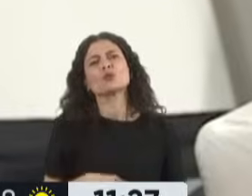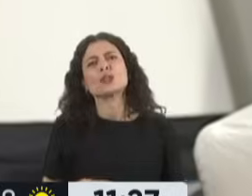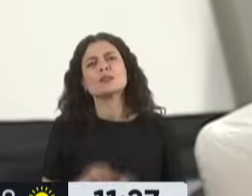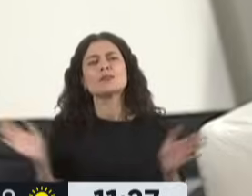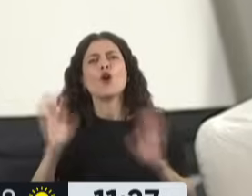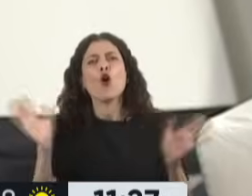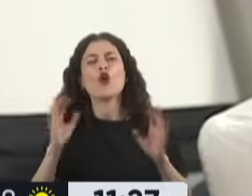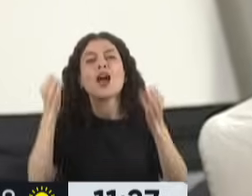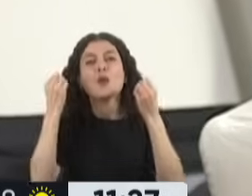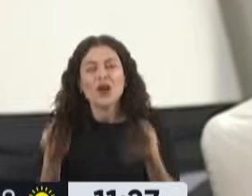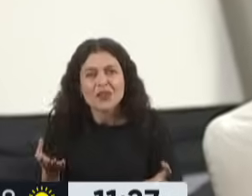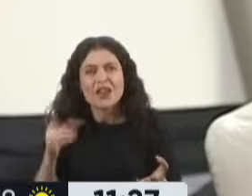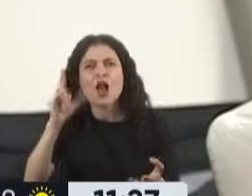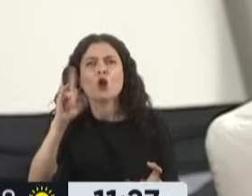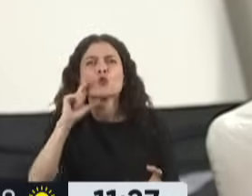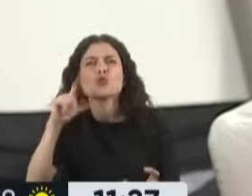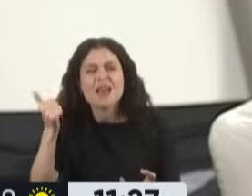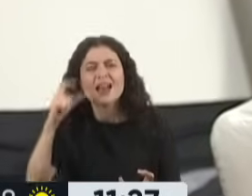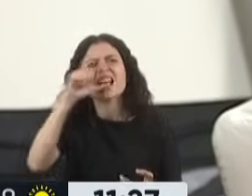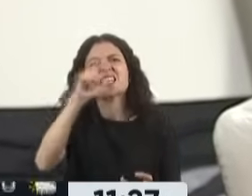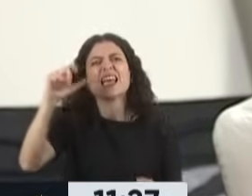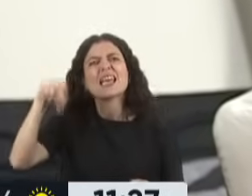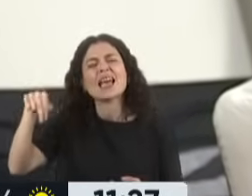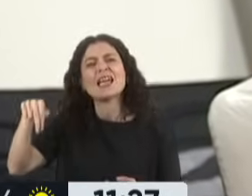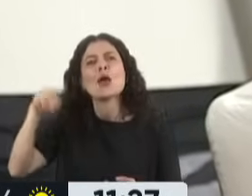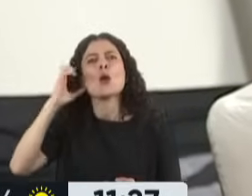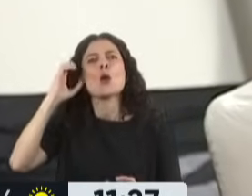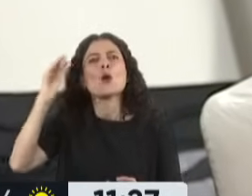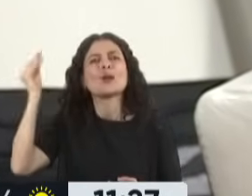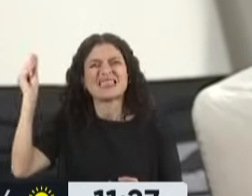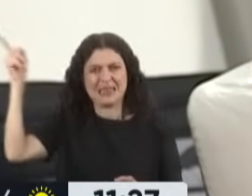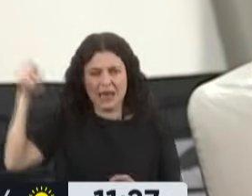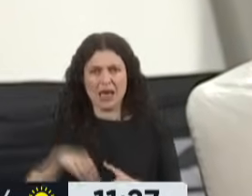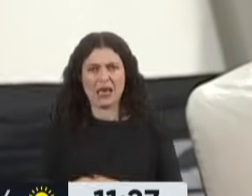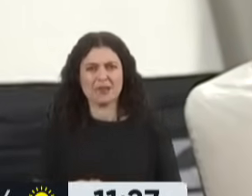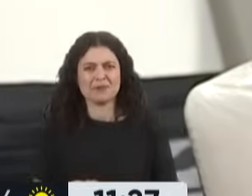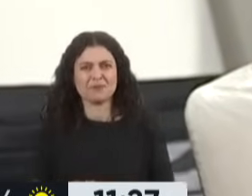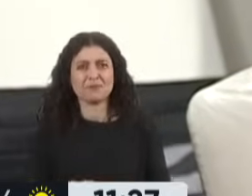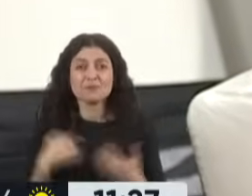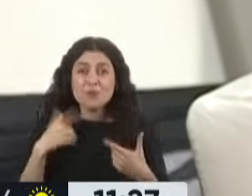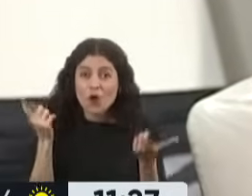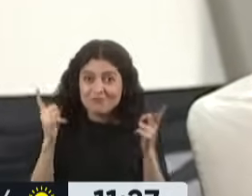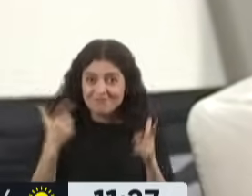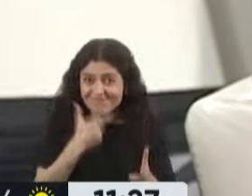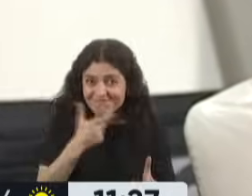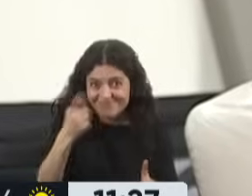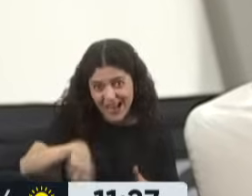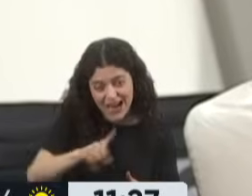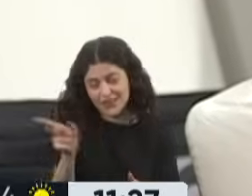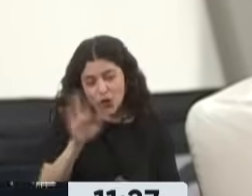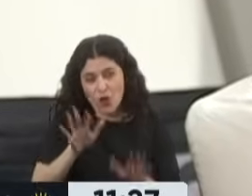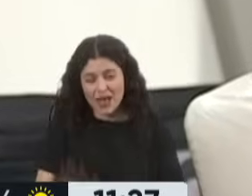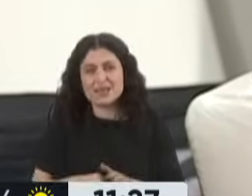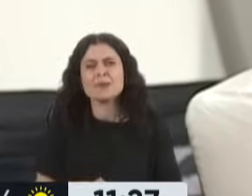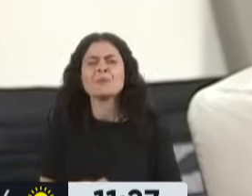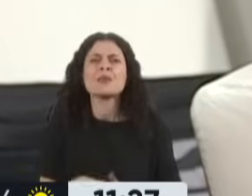Hola, vocero. Buen día, Luciana Tadeo de CNN Buen día. Brasil. ¿Te divertís acá por lo menos? Sí, te Sí, divertís. siempre. Vocero,